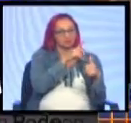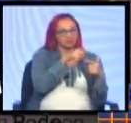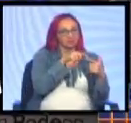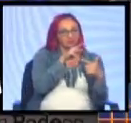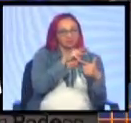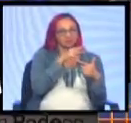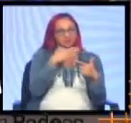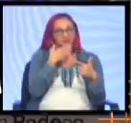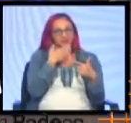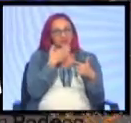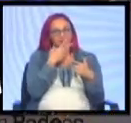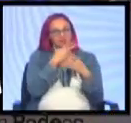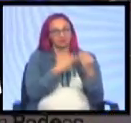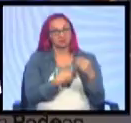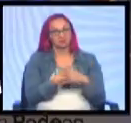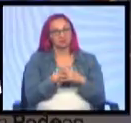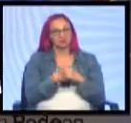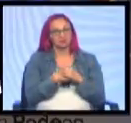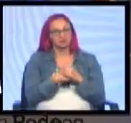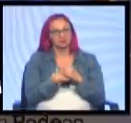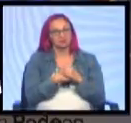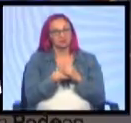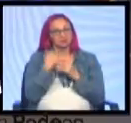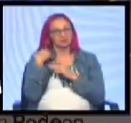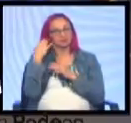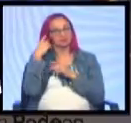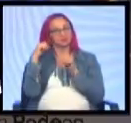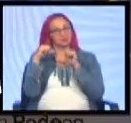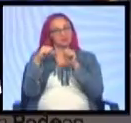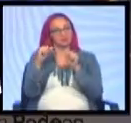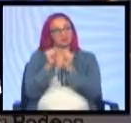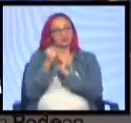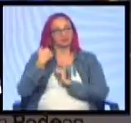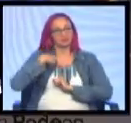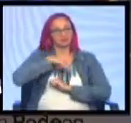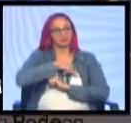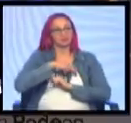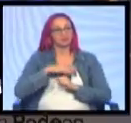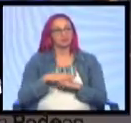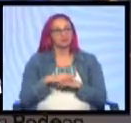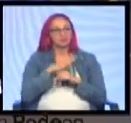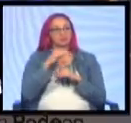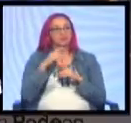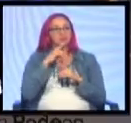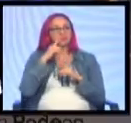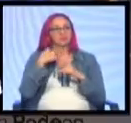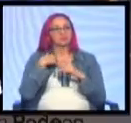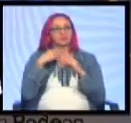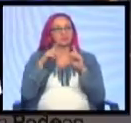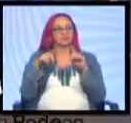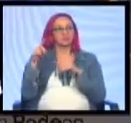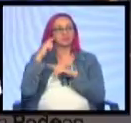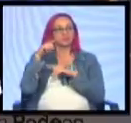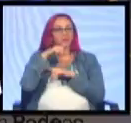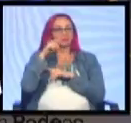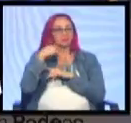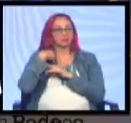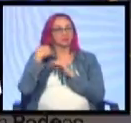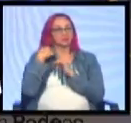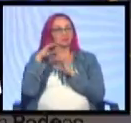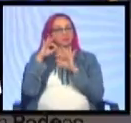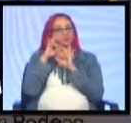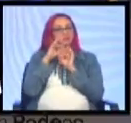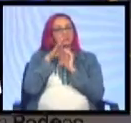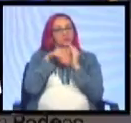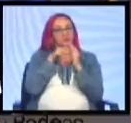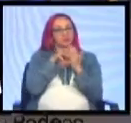Marcela, muchísimas gracias, les vamos a invitar para que continúen con nosotros y vengan más a menudo para que ustedes tengan la opción de